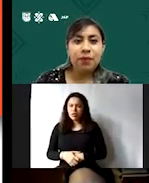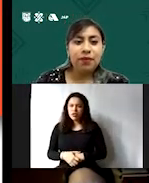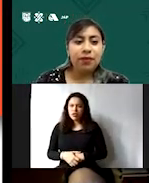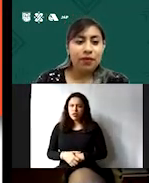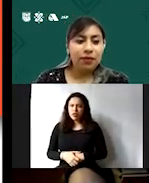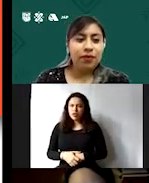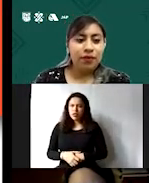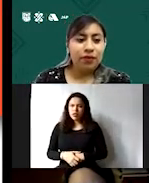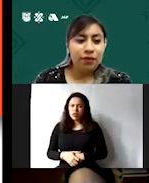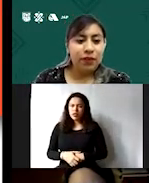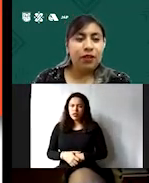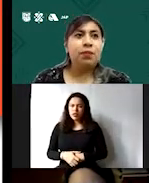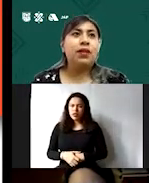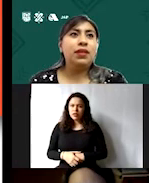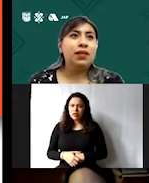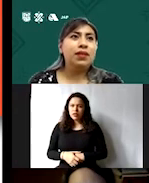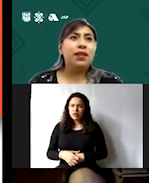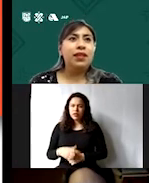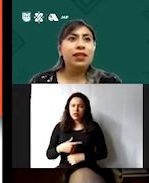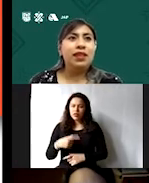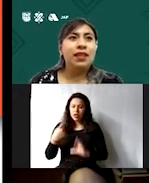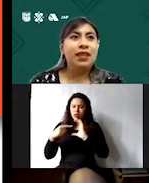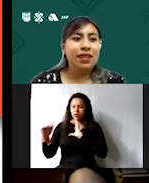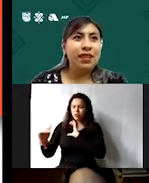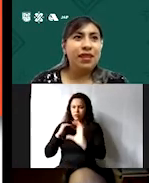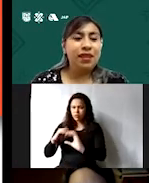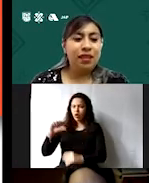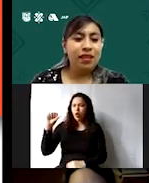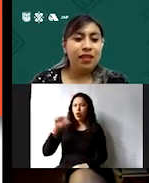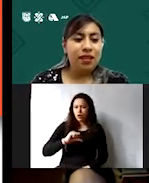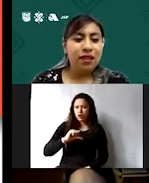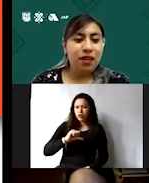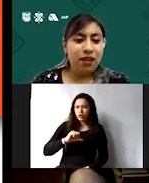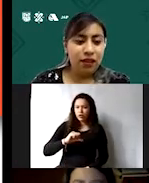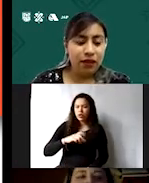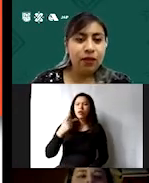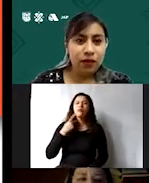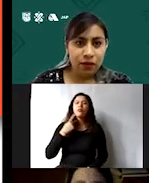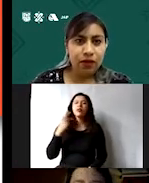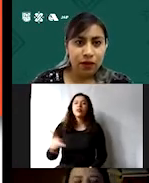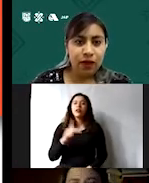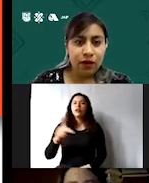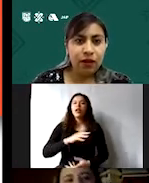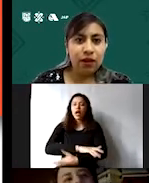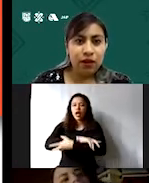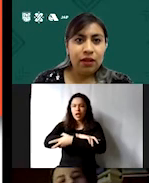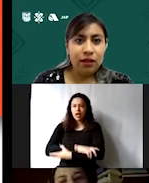o sea, lo que me llegó en el mail era hoy, políticas públicas y alianzas